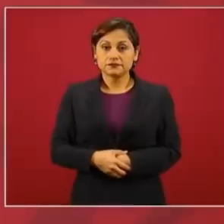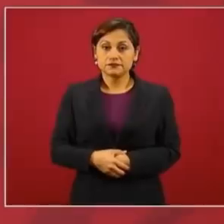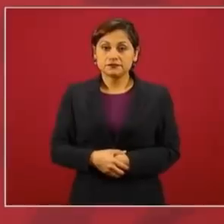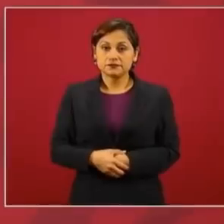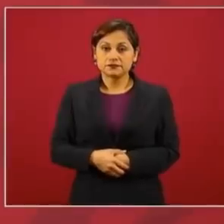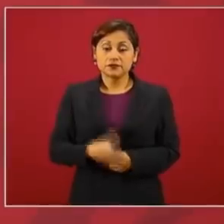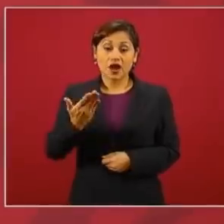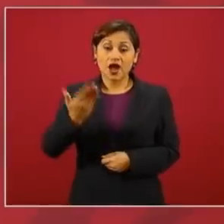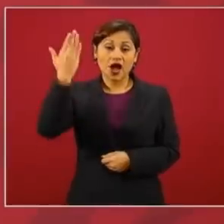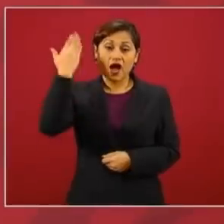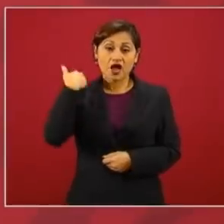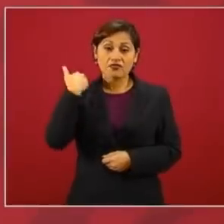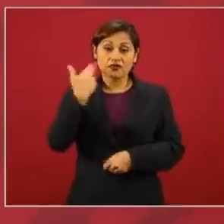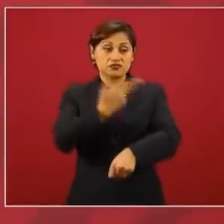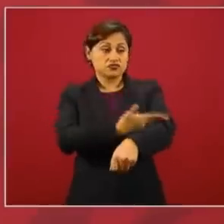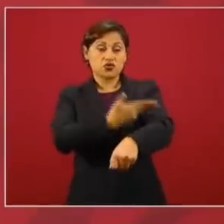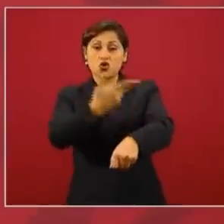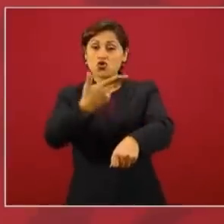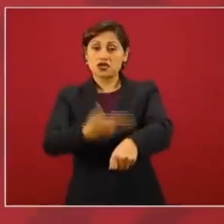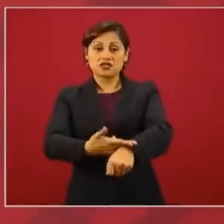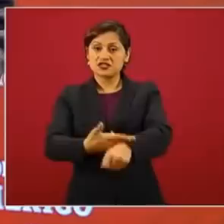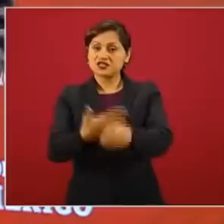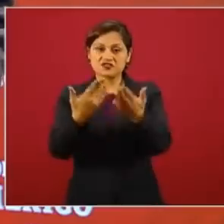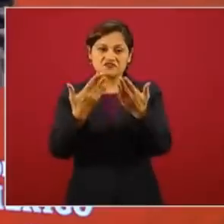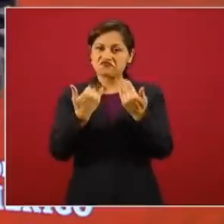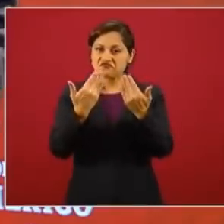honestidad y entonces aparentaban